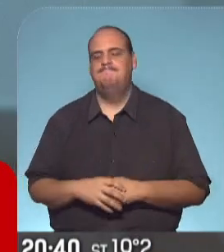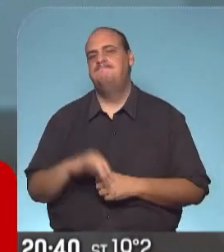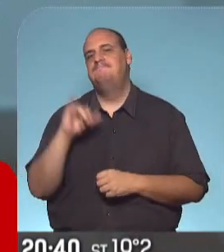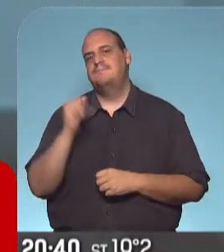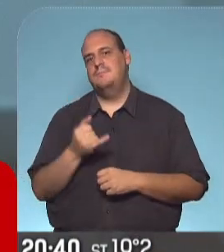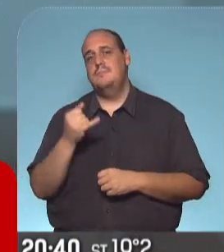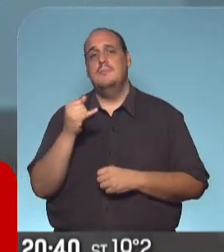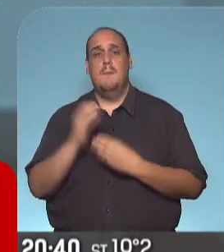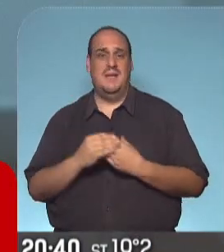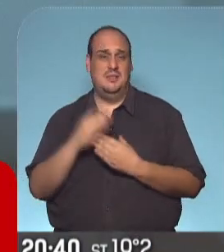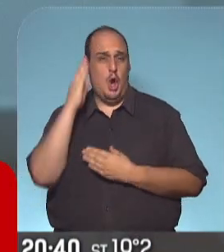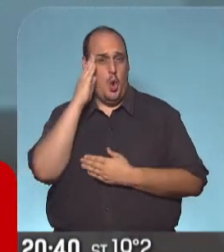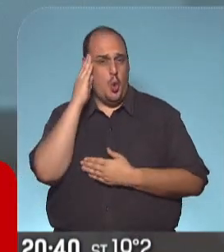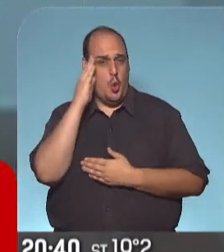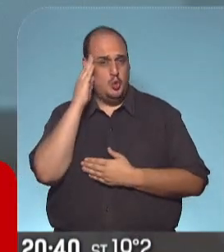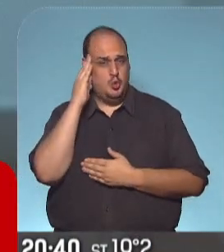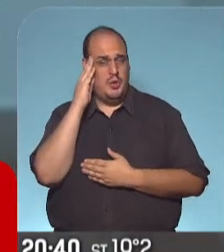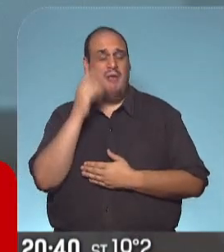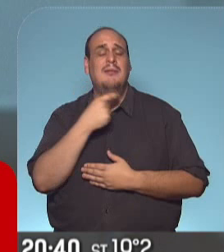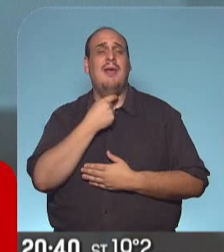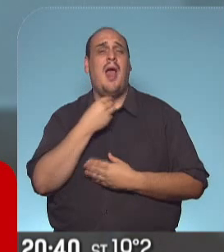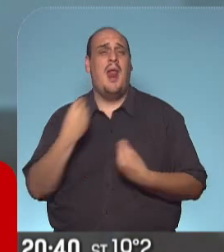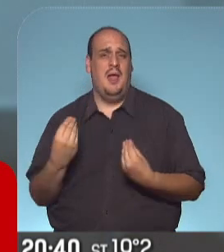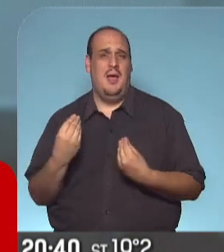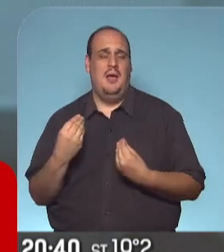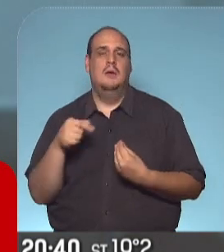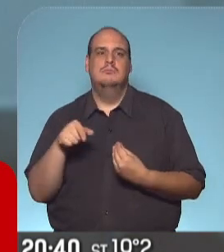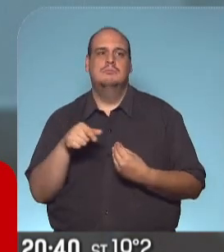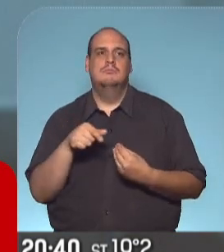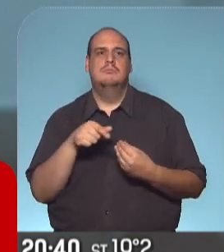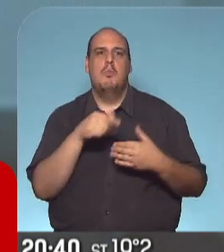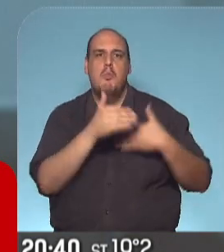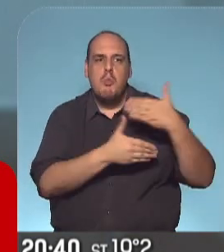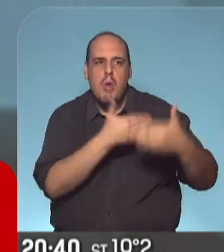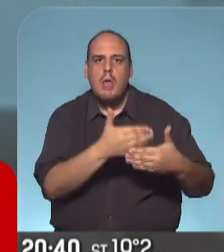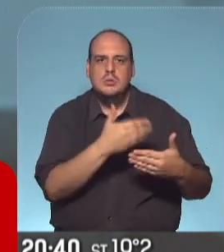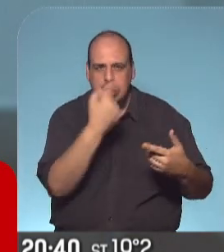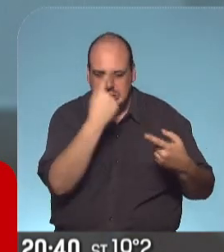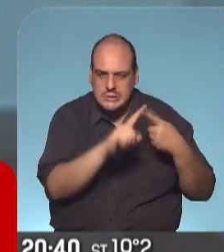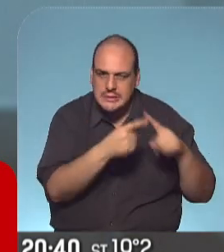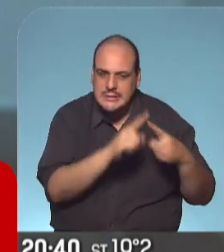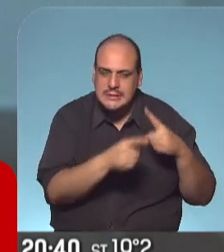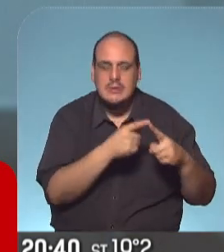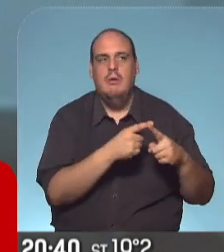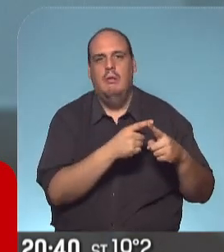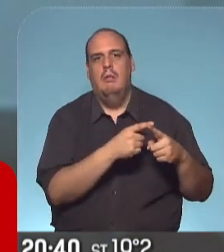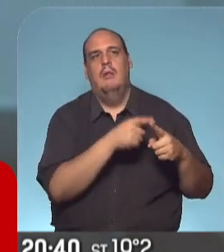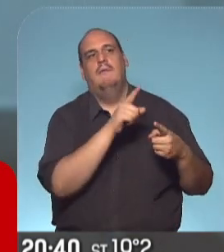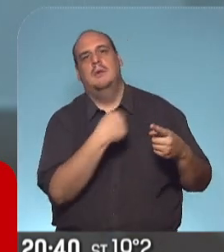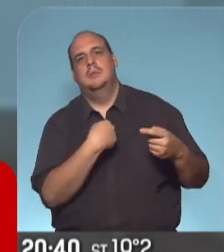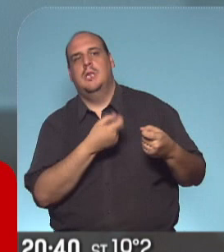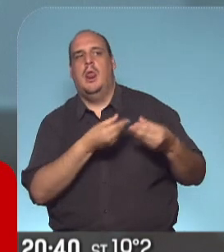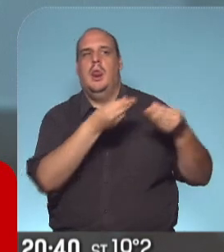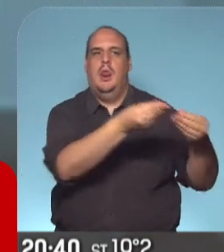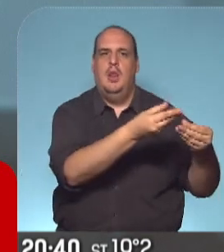realidad Guzmán es que es normal, ¿no?, en este proceso de negociación que los acreedores hagan una suerte de ida y vuelta